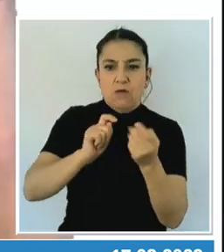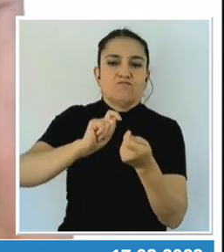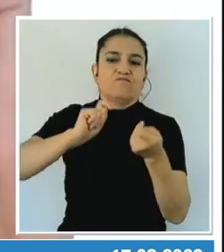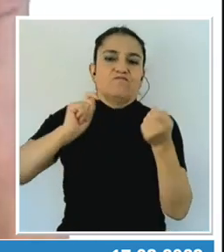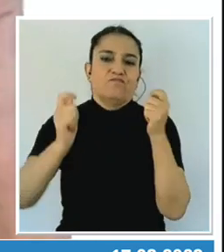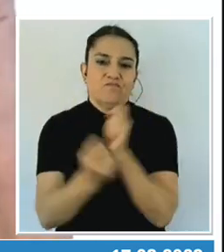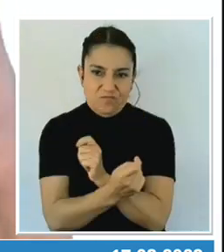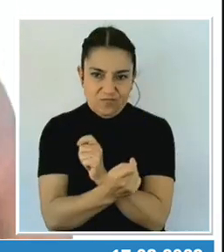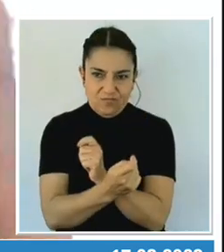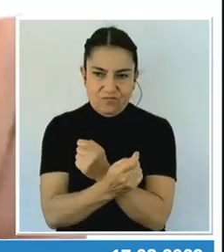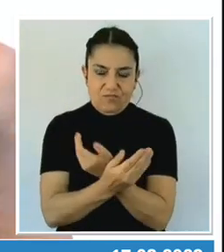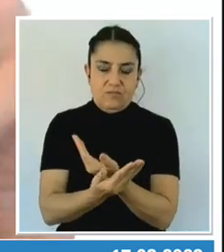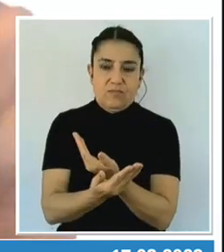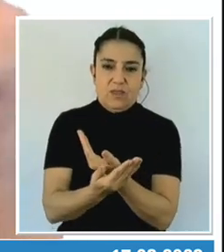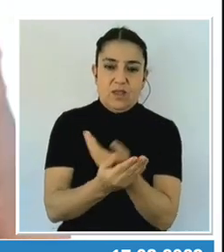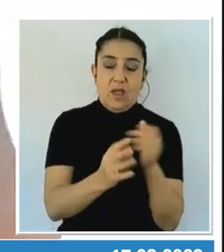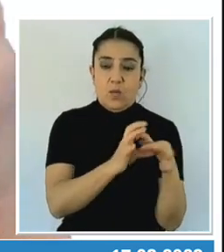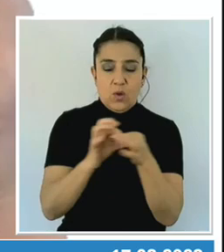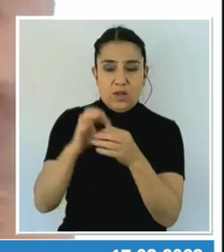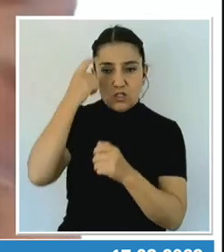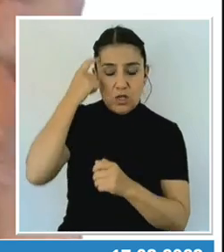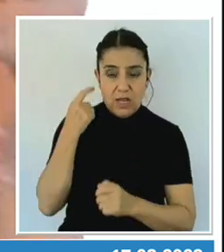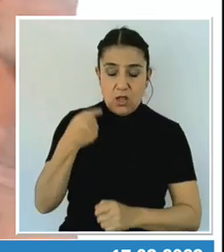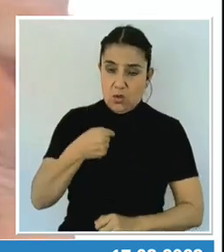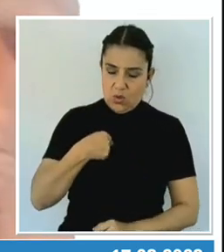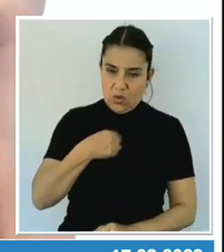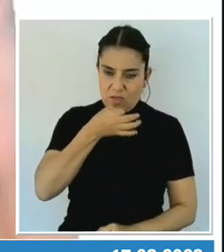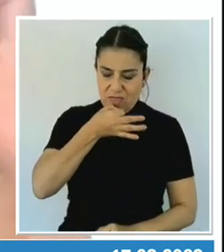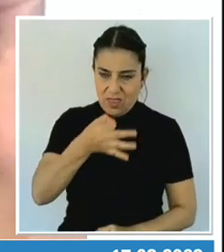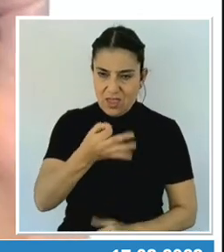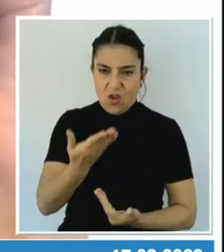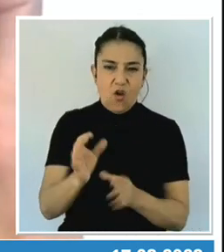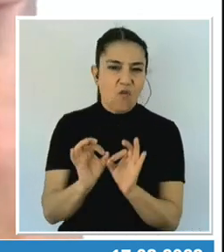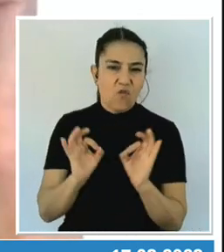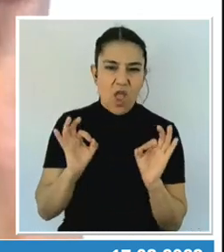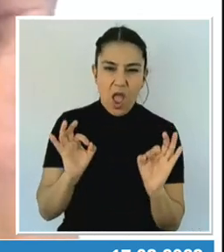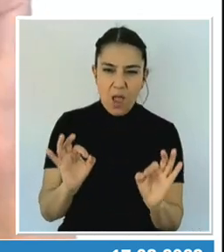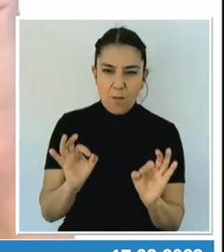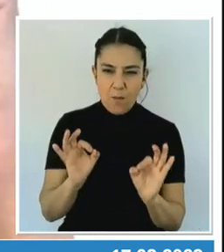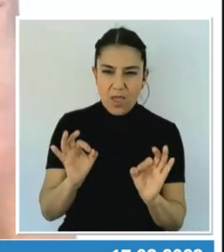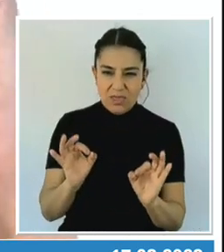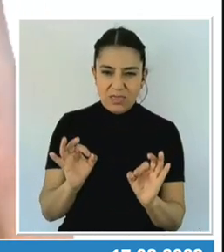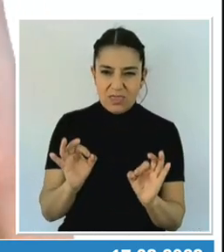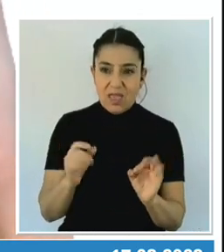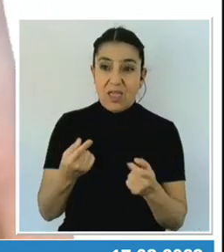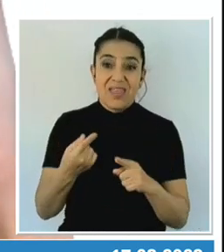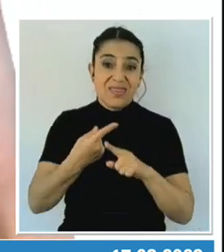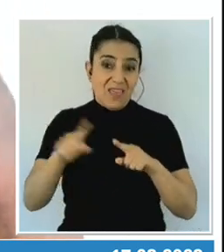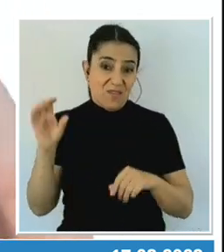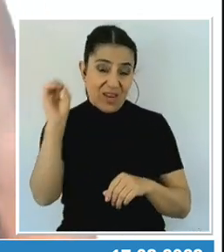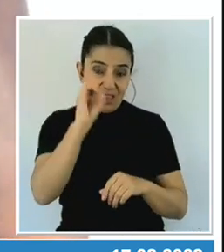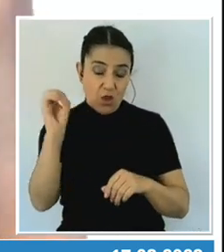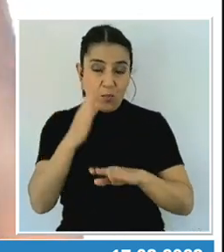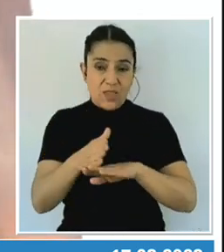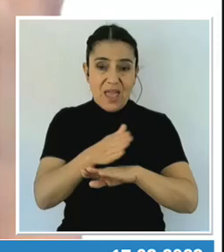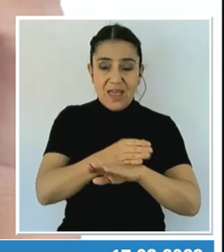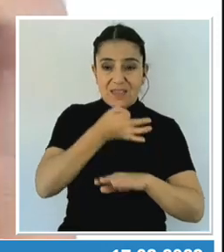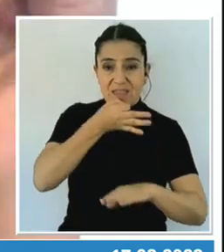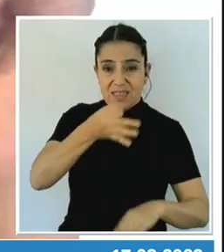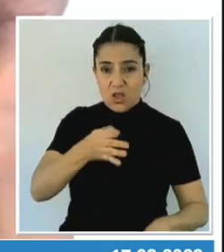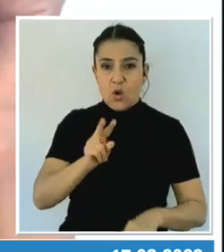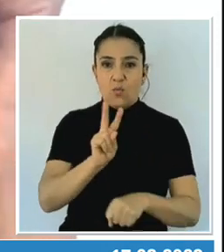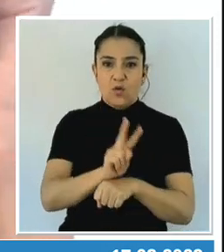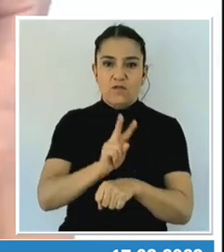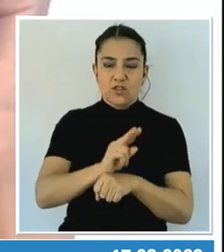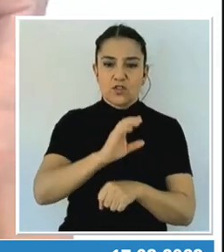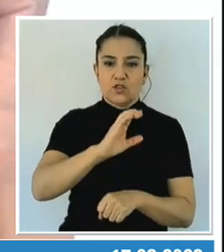eso creo, ¿no? Y aquí me voy a referir y voy a obviamente discrepar de lo que ha dicho el profesor Ecea y de lo que